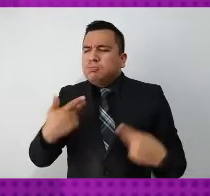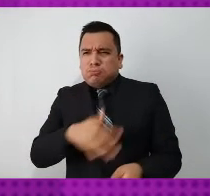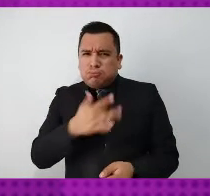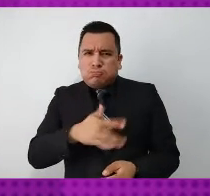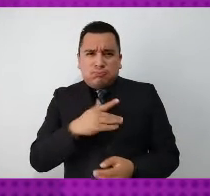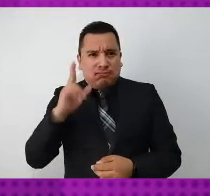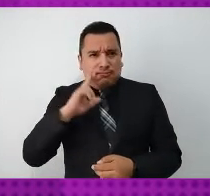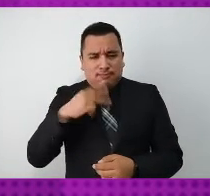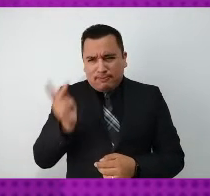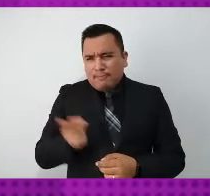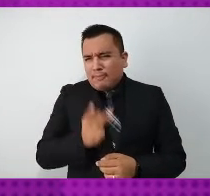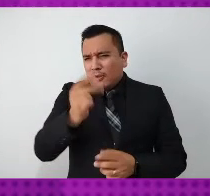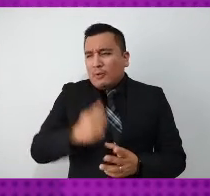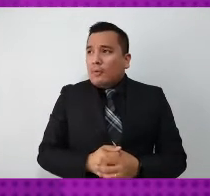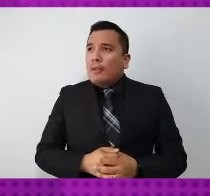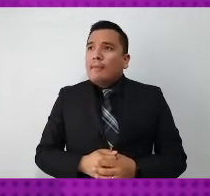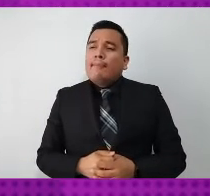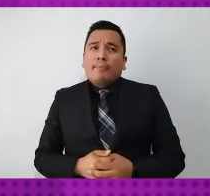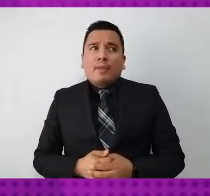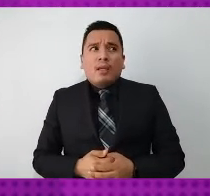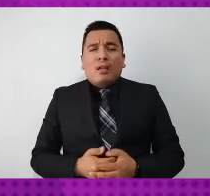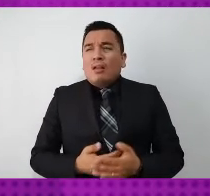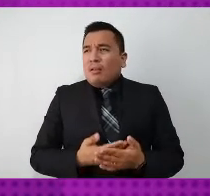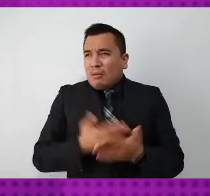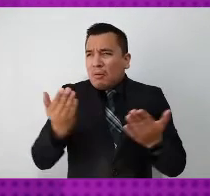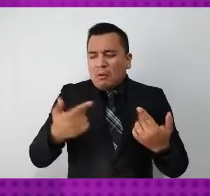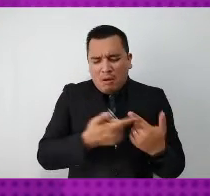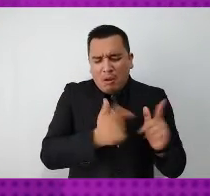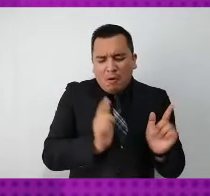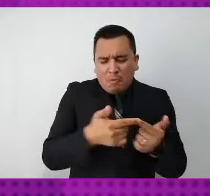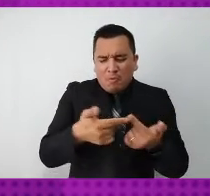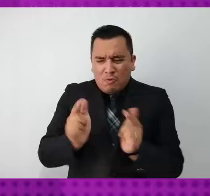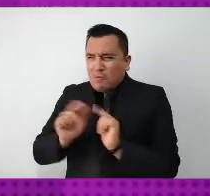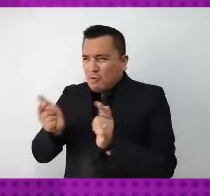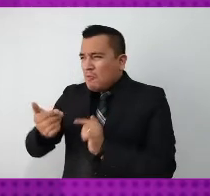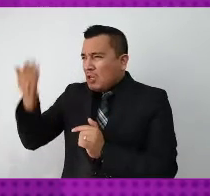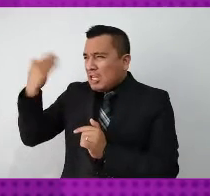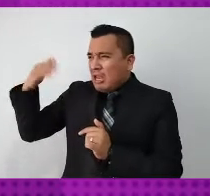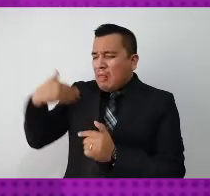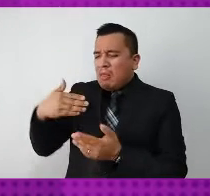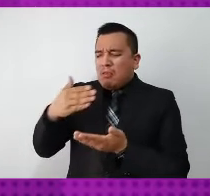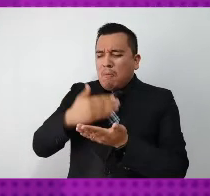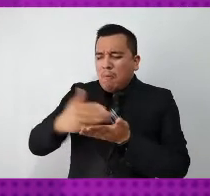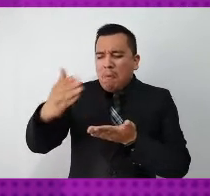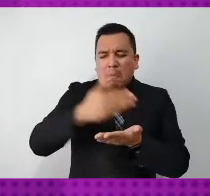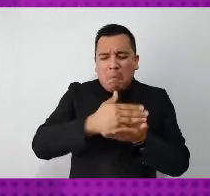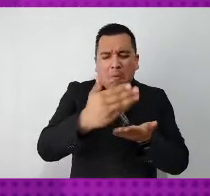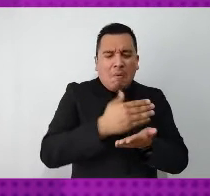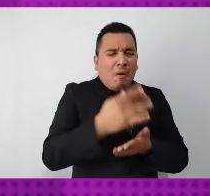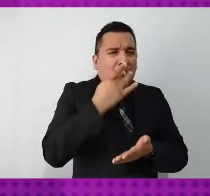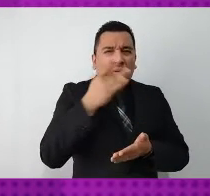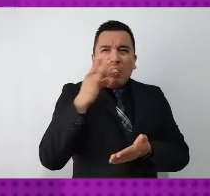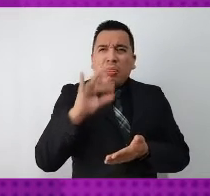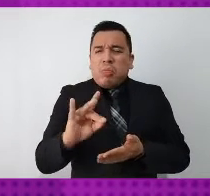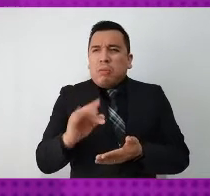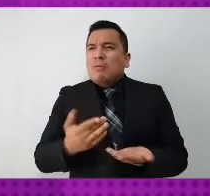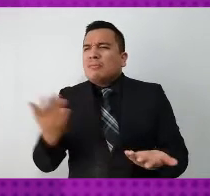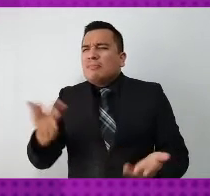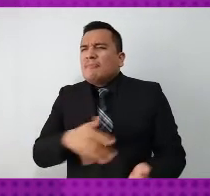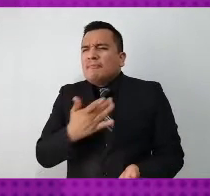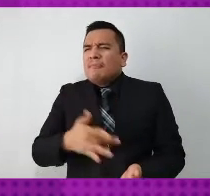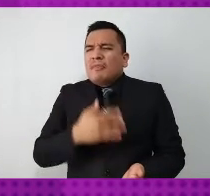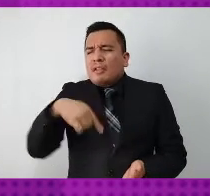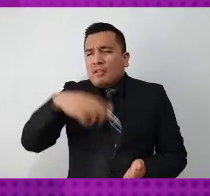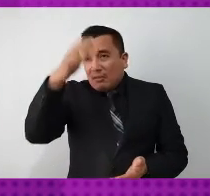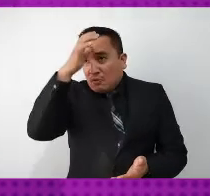cómo se percibe el nivel de reclamos de los grupos históricamente marginados en la entidad en el tránsito de lograr mejores